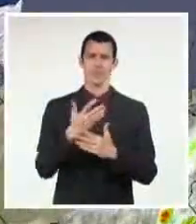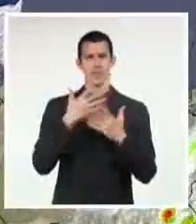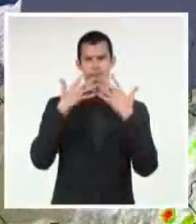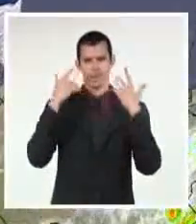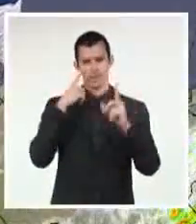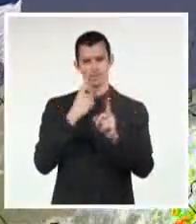Que tengan un feliz día y hasta